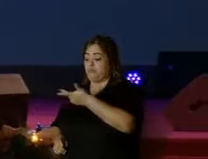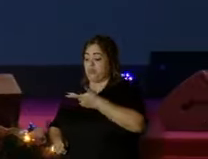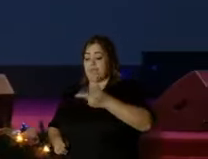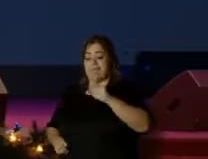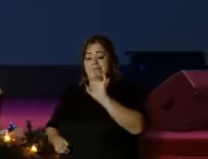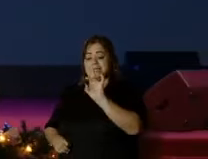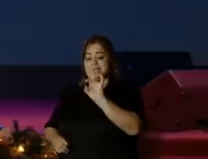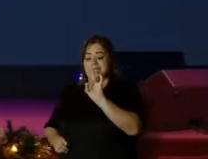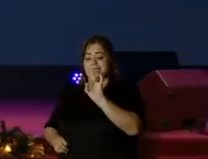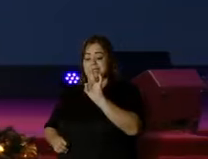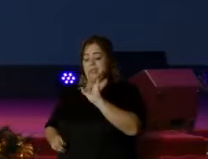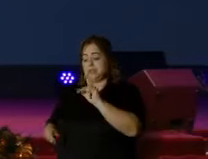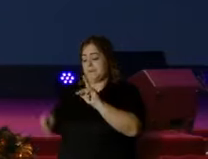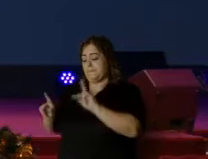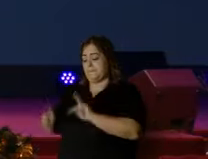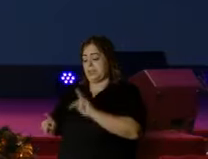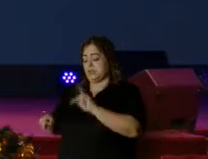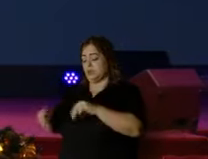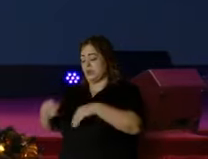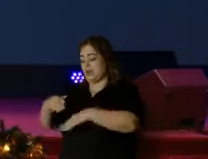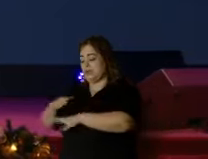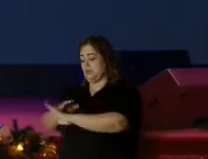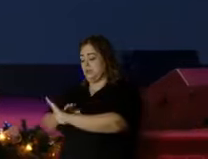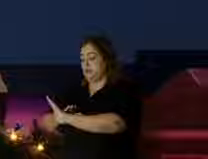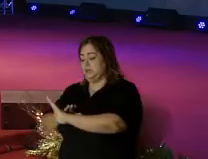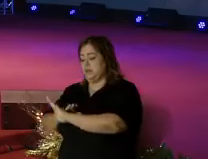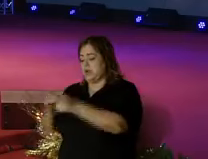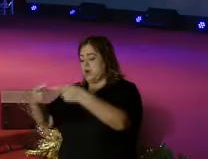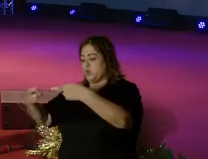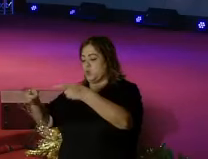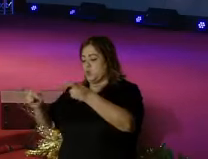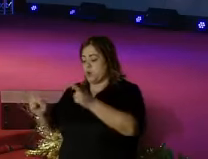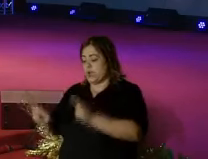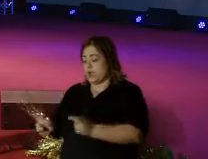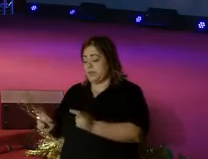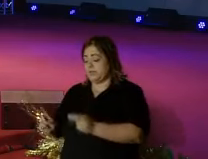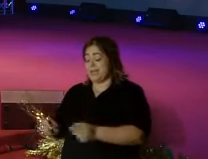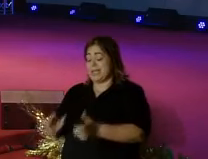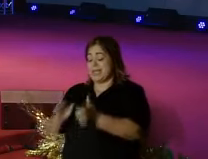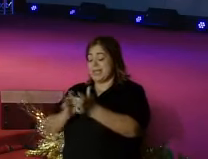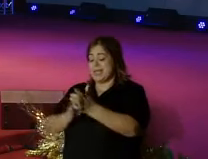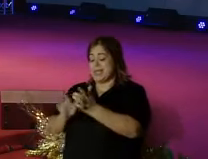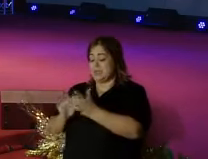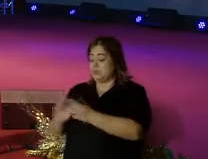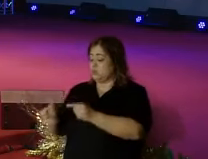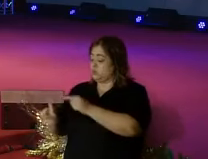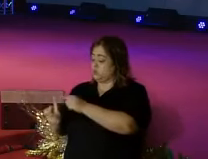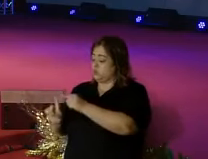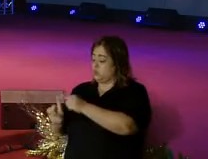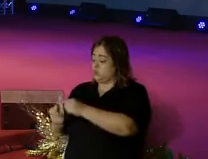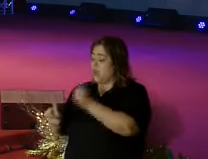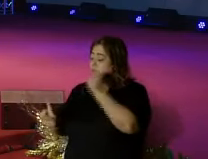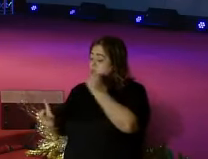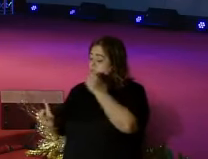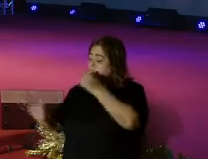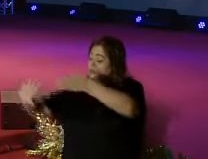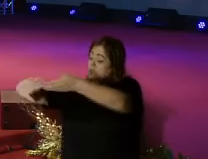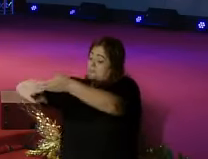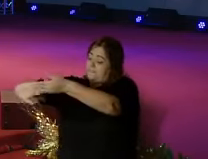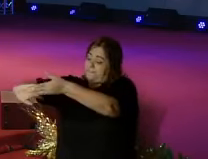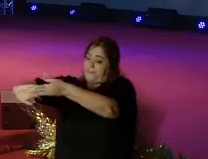aleluya, tomando la mano de la niña. Yo me imagino la mamá y el papá mirando, ¿por qué está tomándole la mano si dice que está